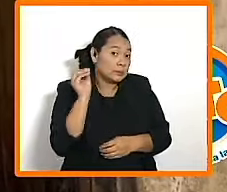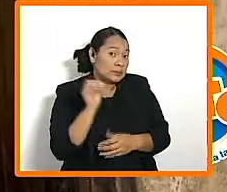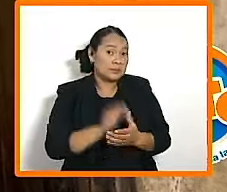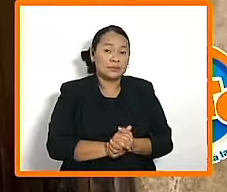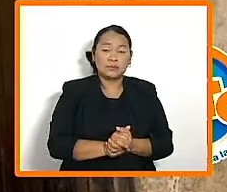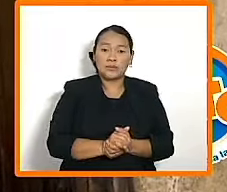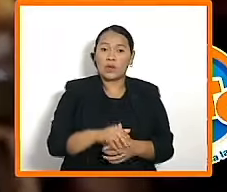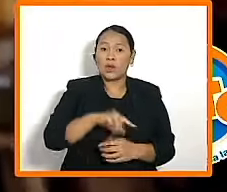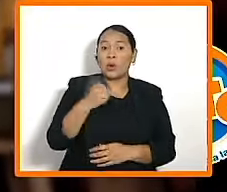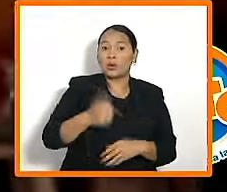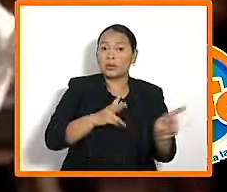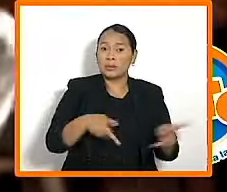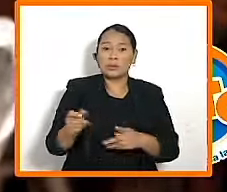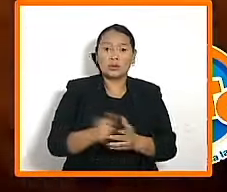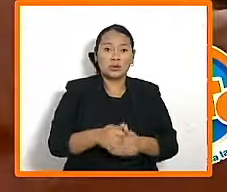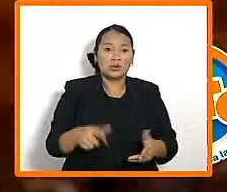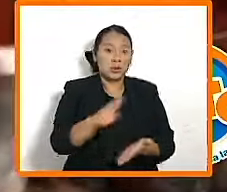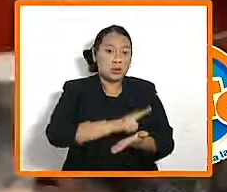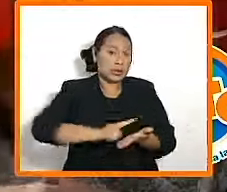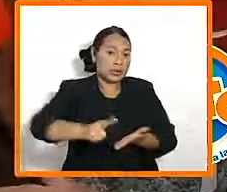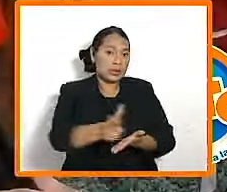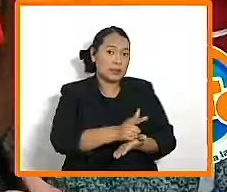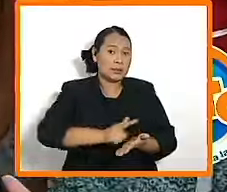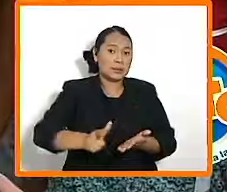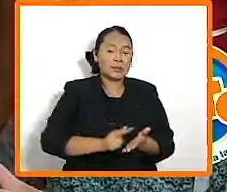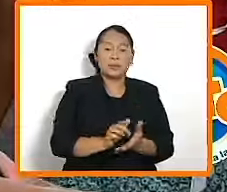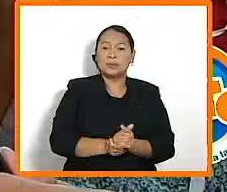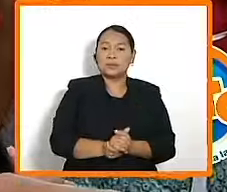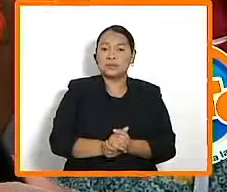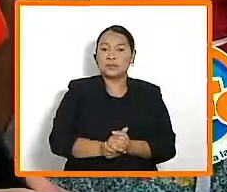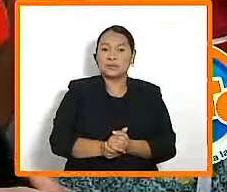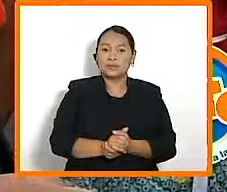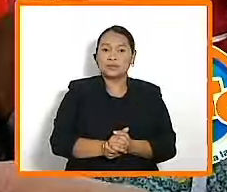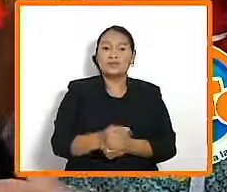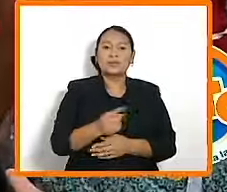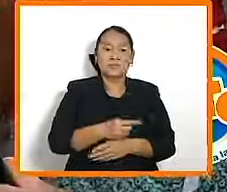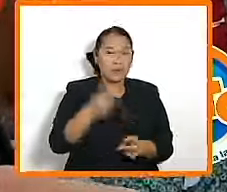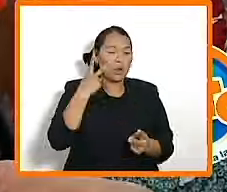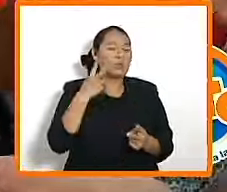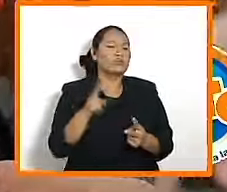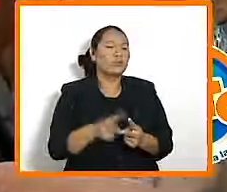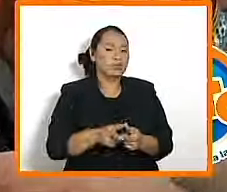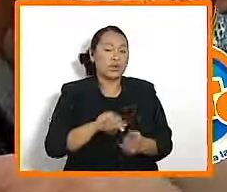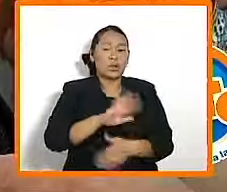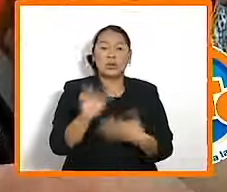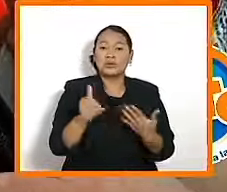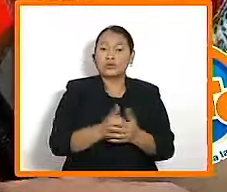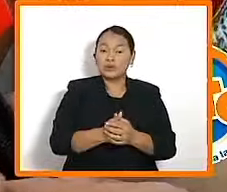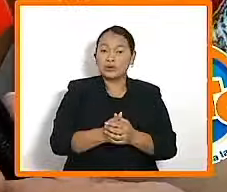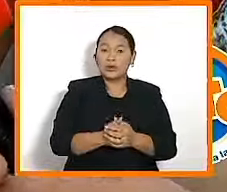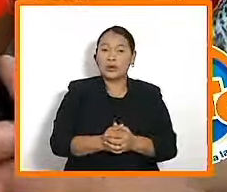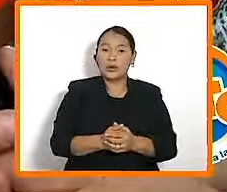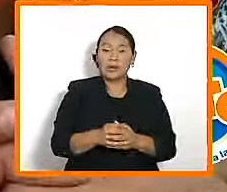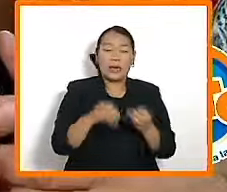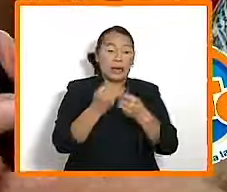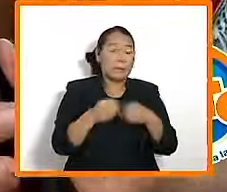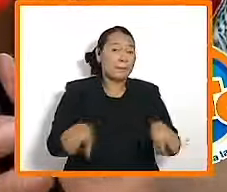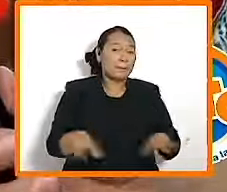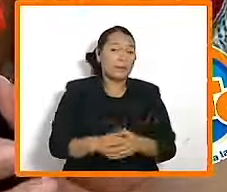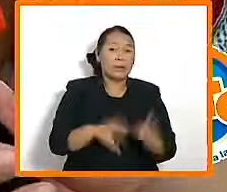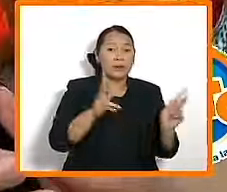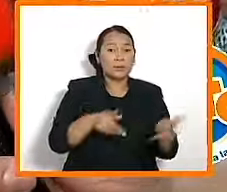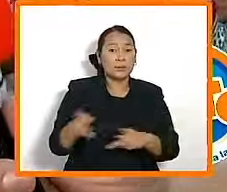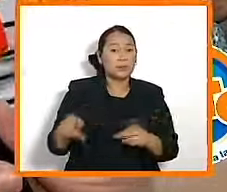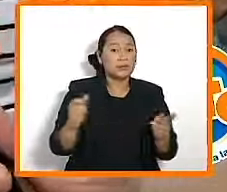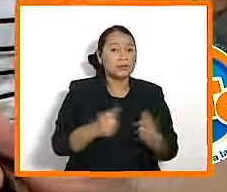que por muchos años fue su sustento de vida sabemos la necesidad y todas las pérdidas que han tenido nuestros compatriotas